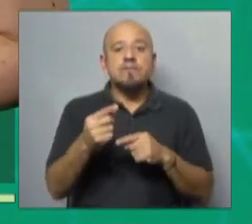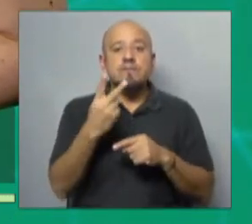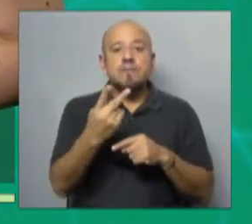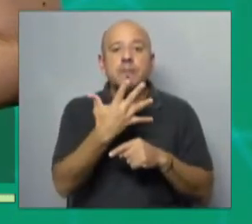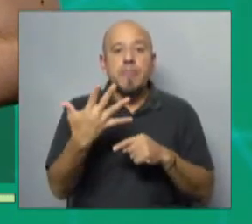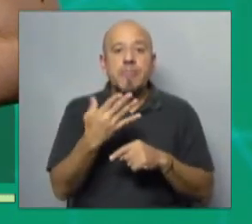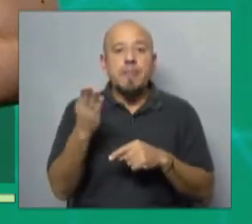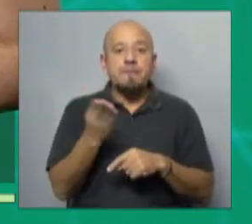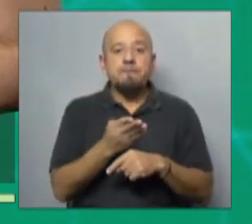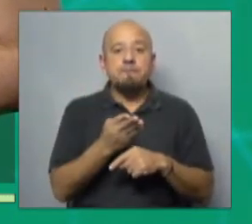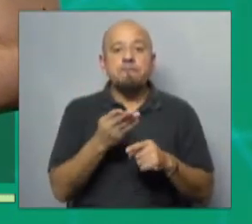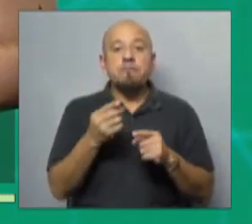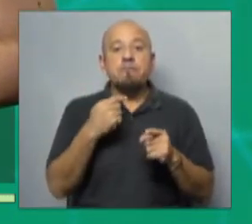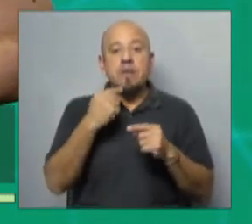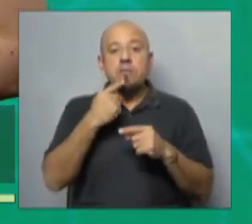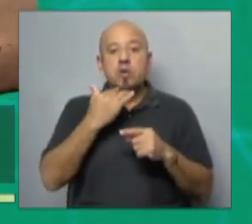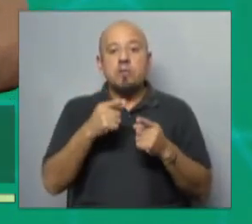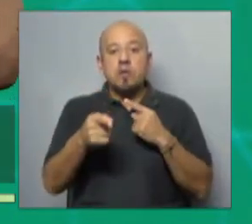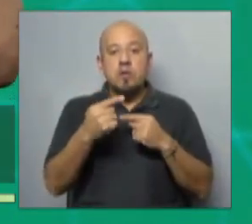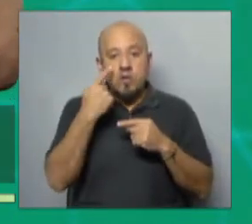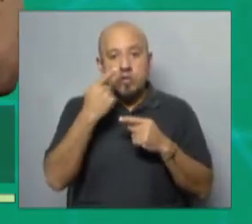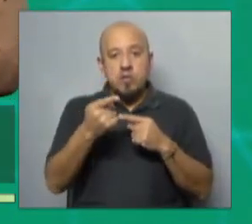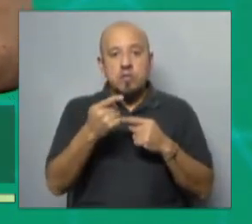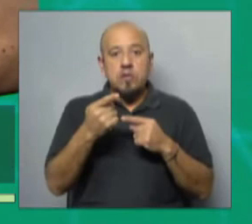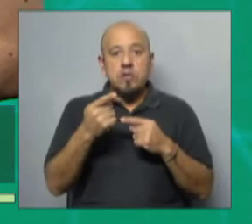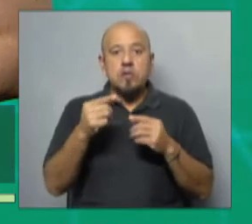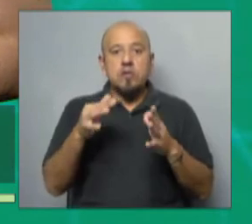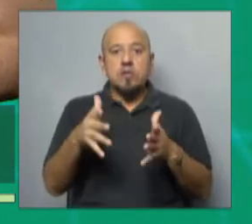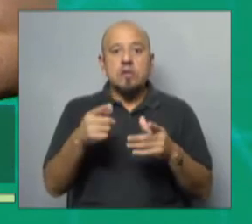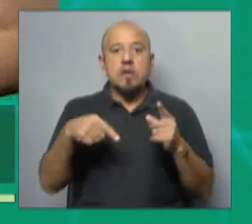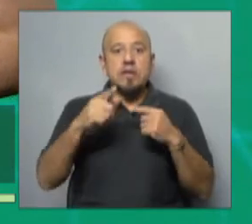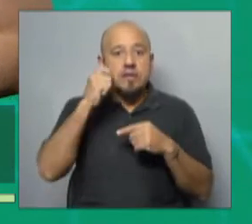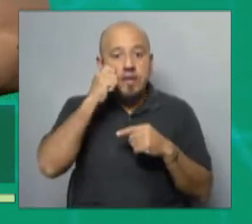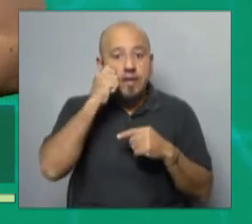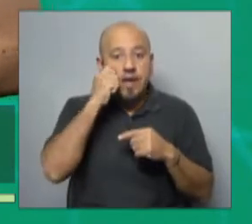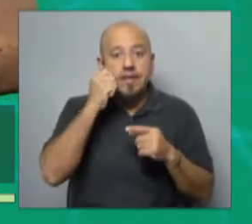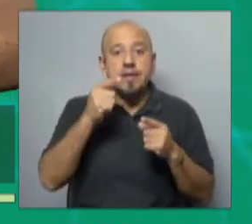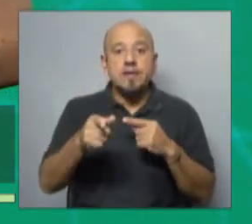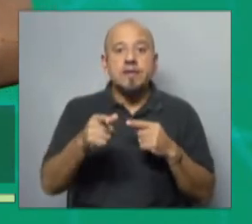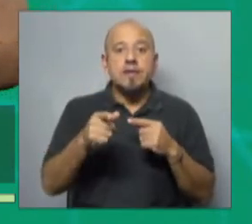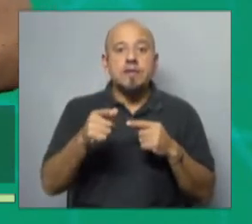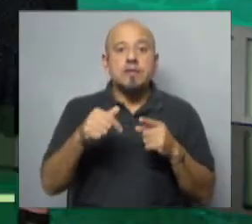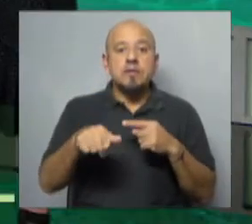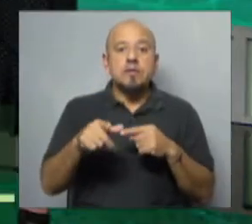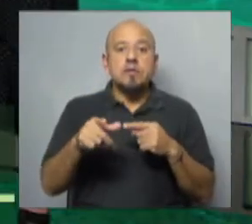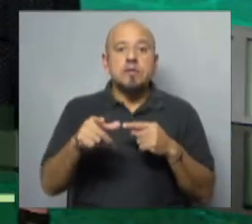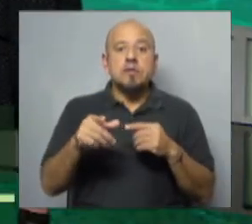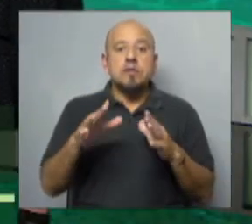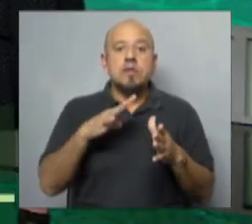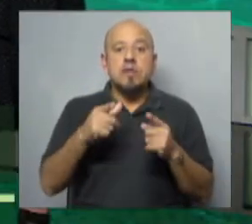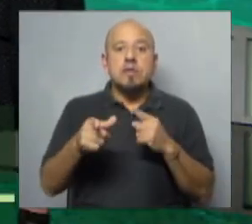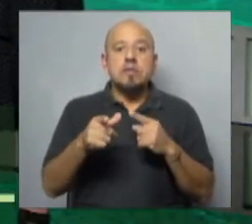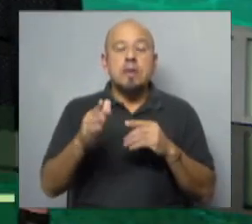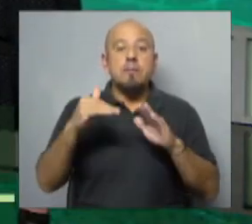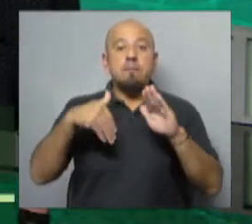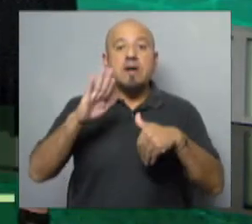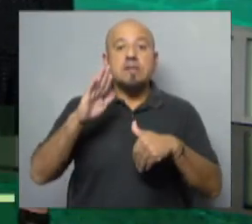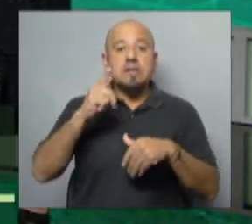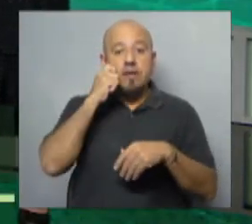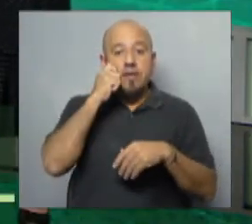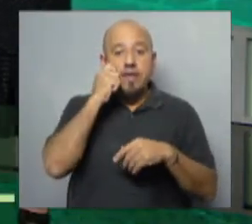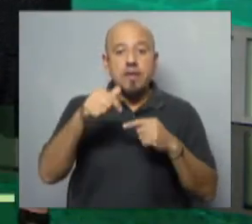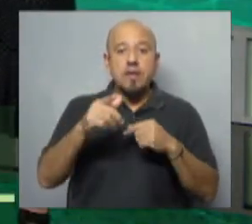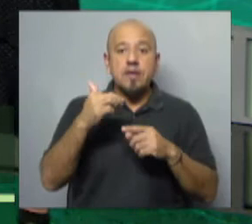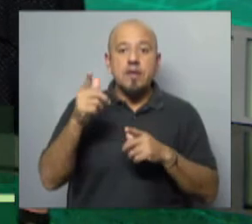por ciento si lo vemos por ejemplo en relación a las edades vamos a ver que es muchísimo más alto en aquellas